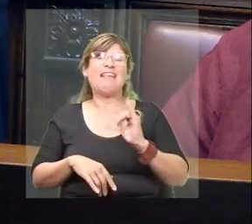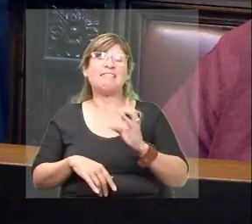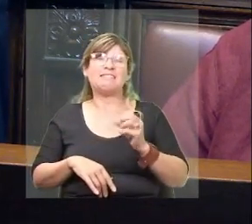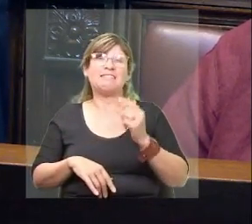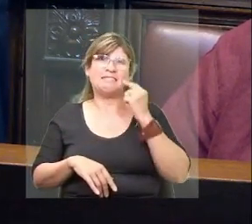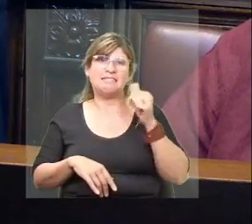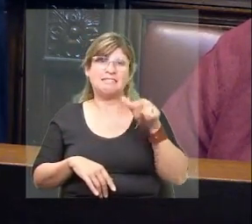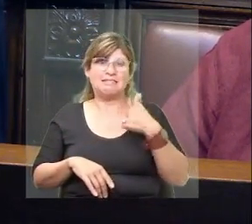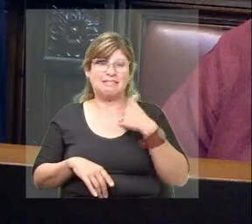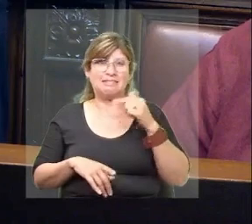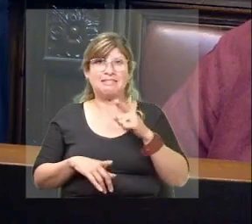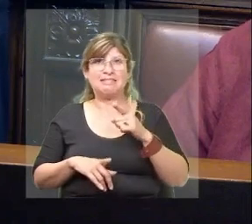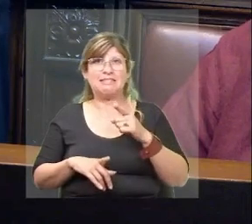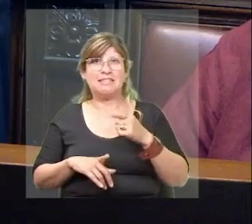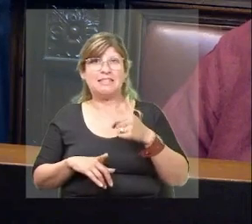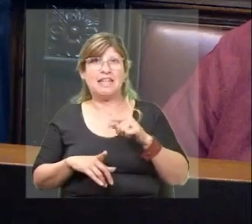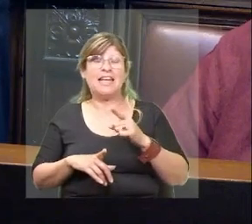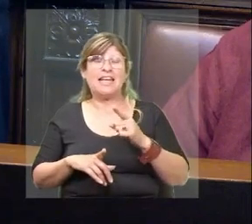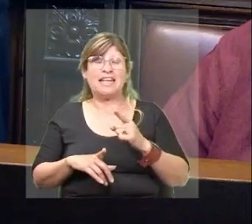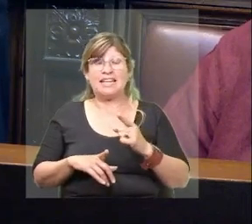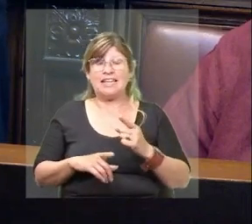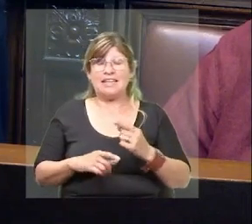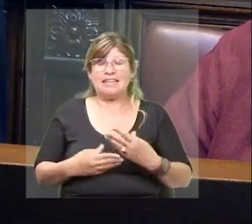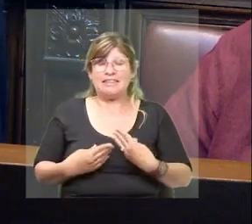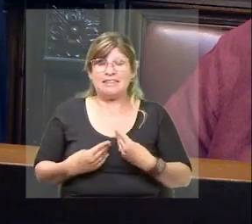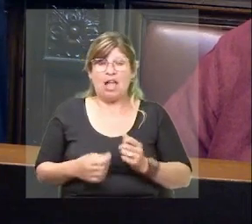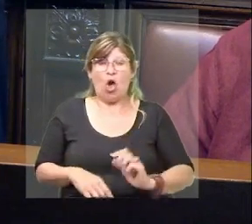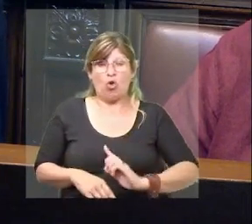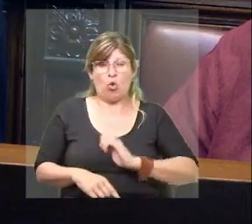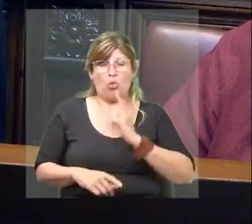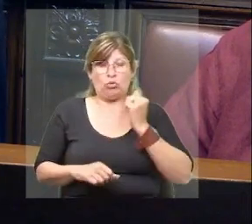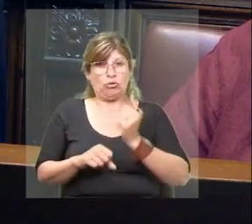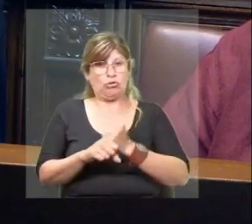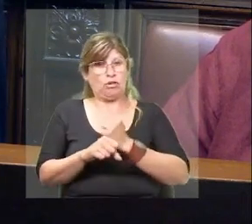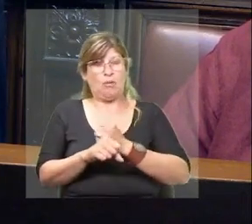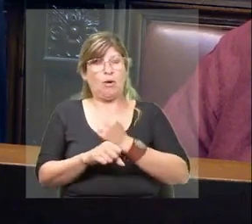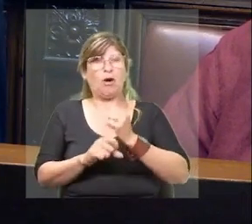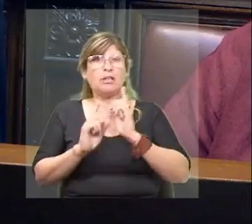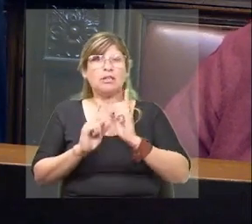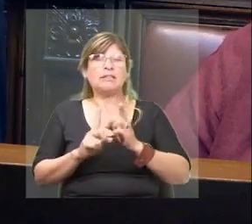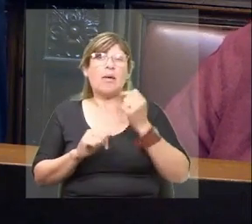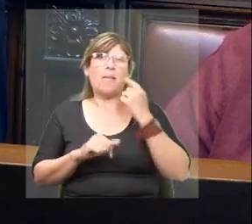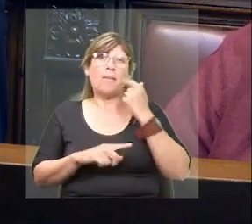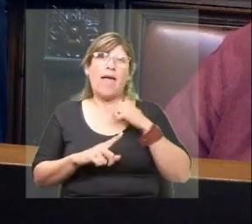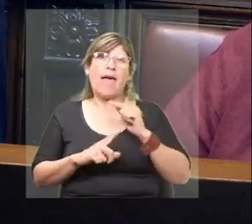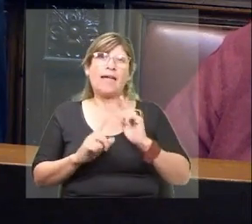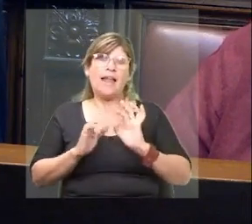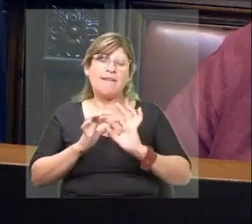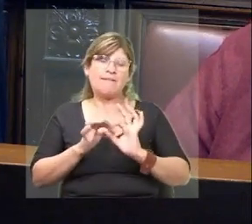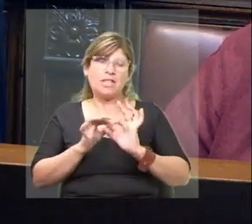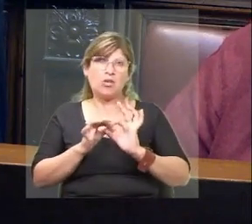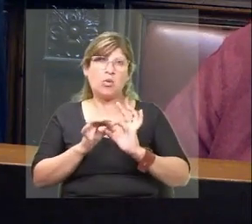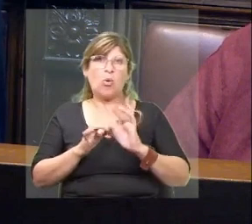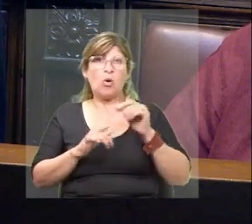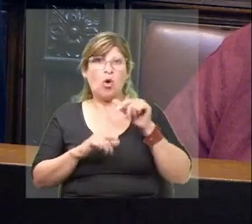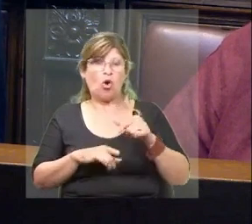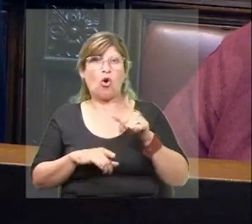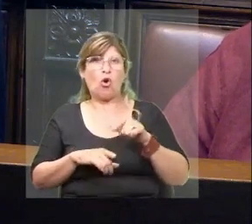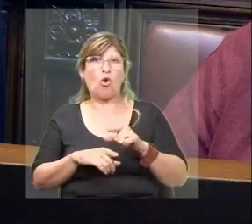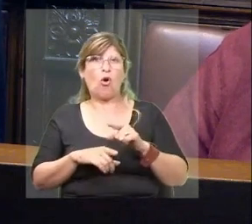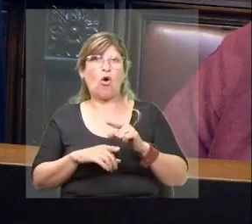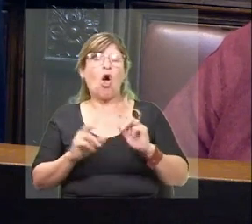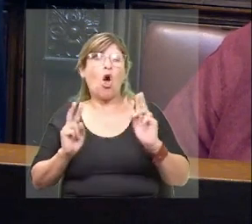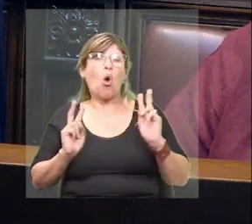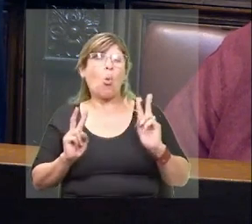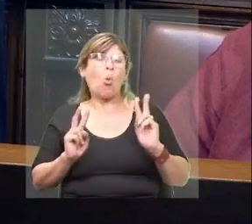que Danilo le generaba orgullo, como le generaba orgullo y afecto el vínculo que había generado con